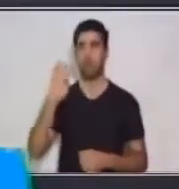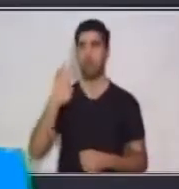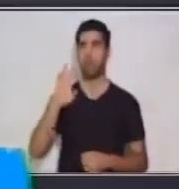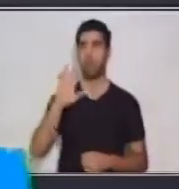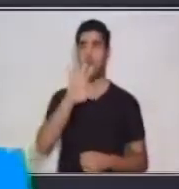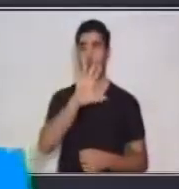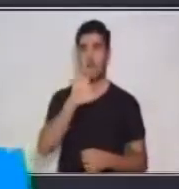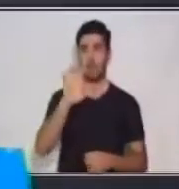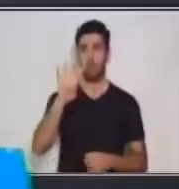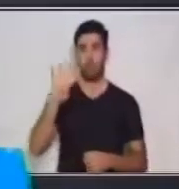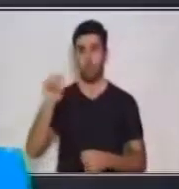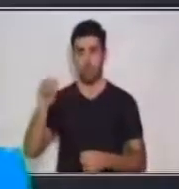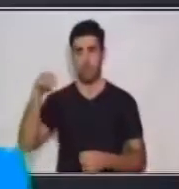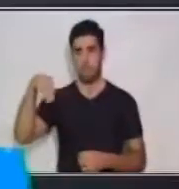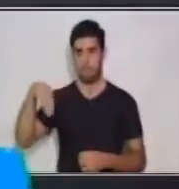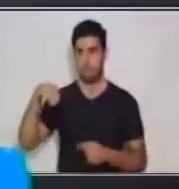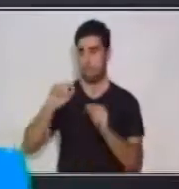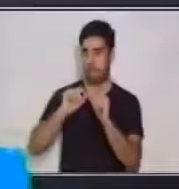540 metros.